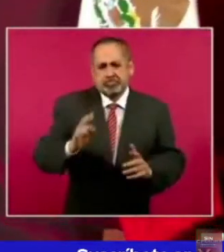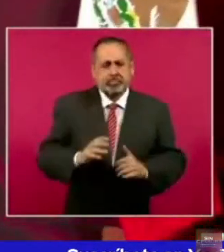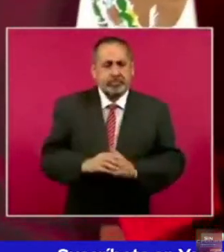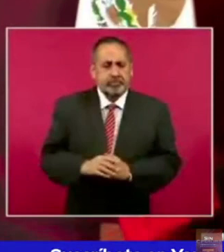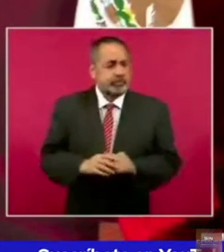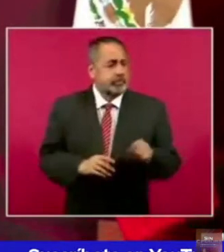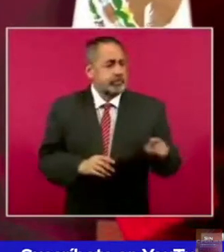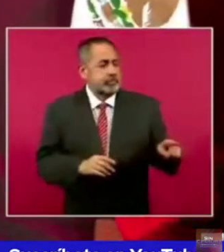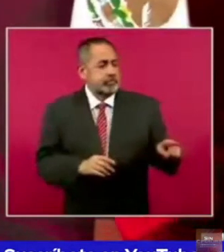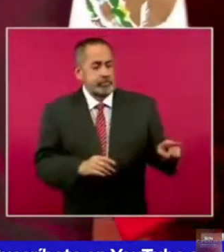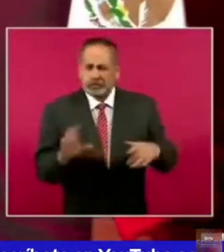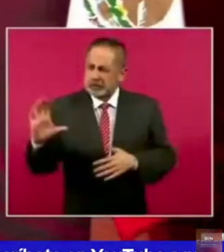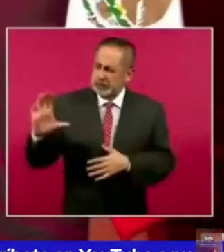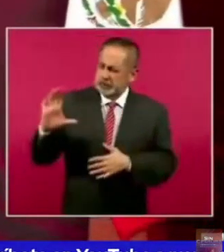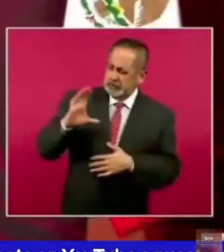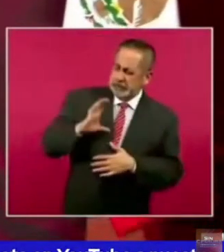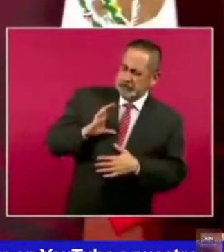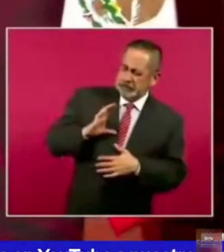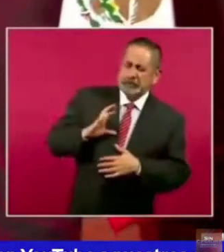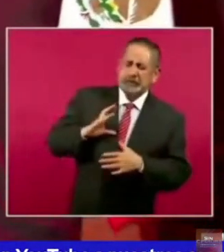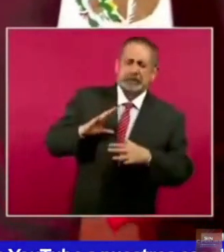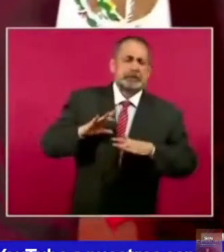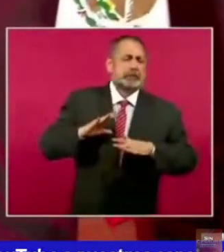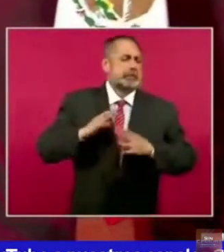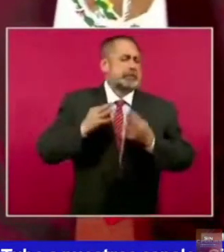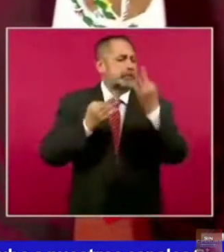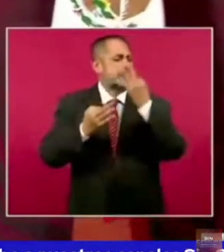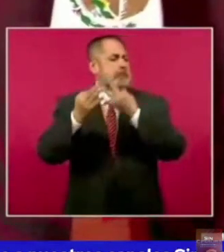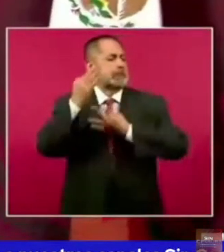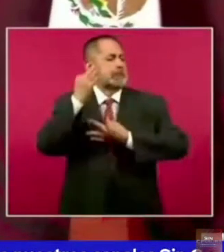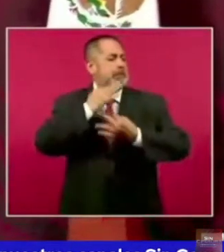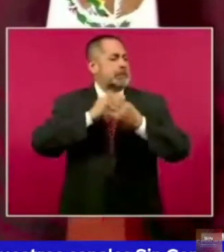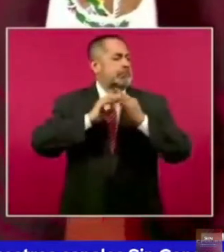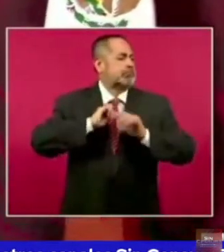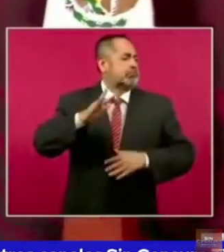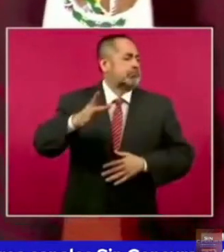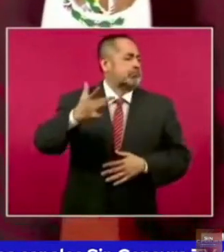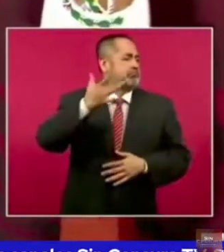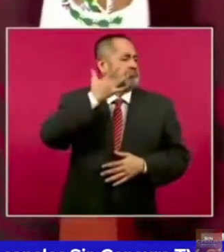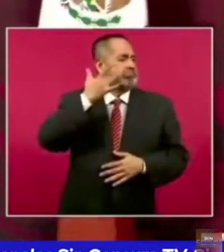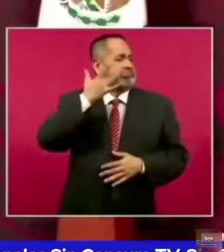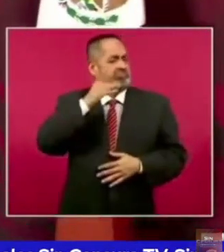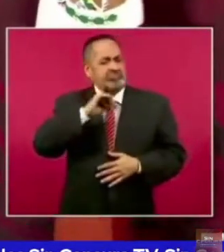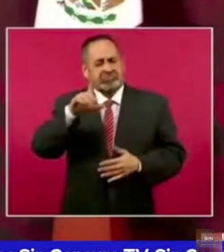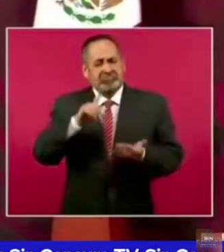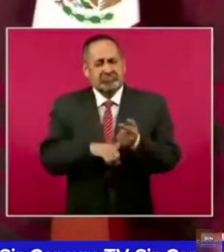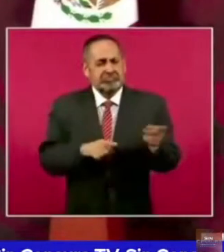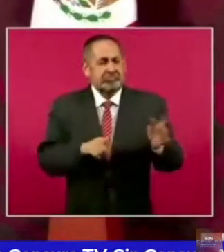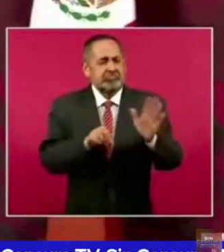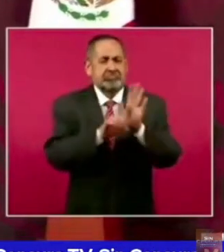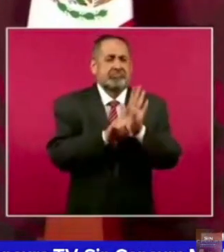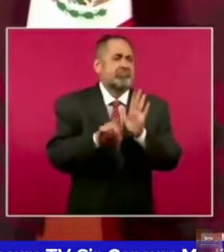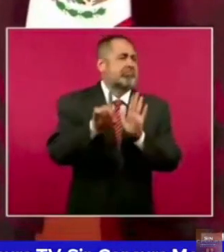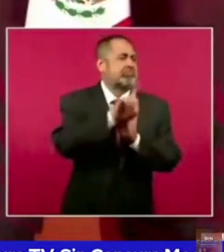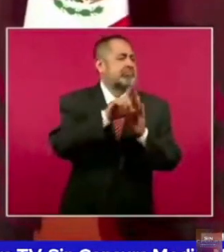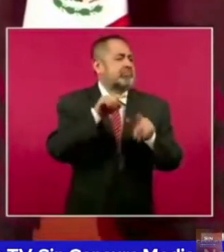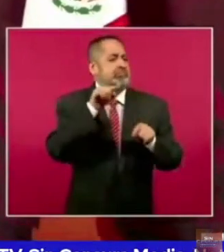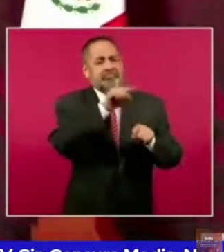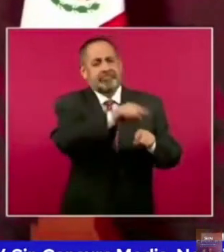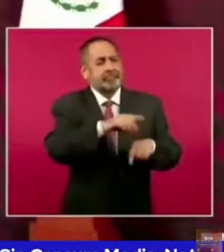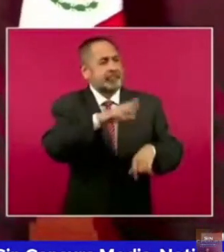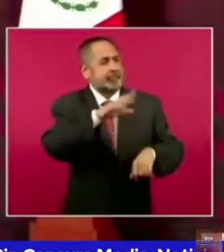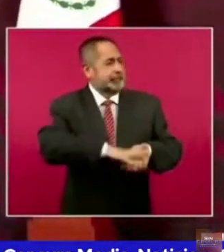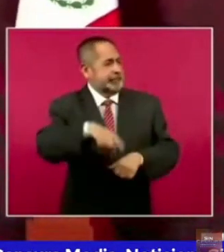que viven colmados de atenciones, de privilegios, tienen departamentos en las zonas